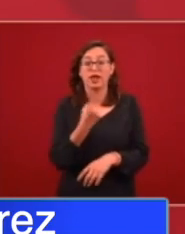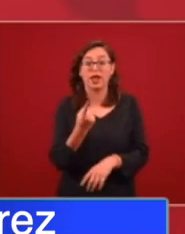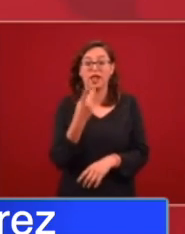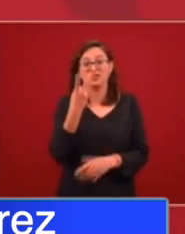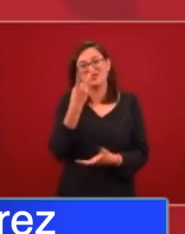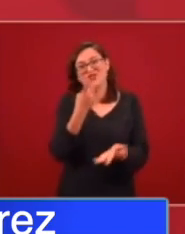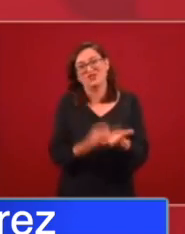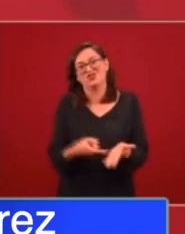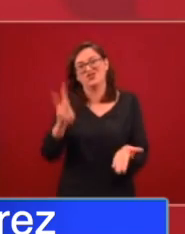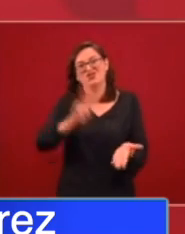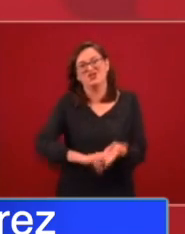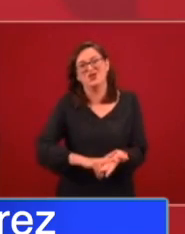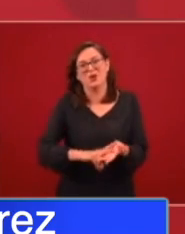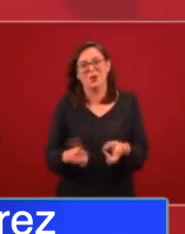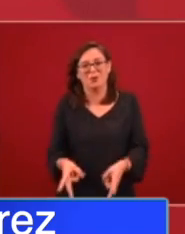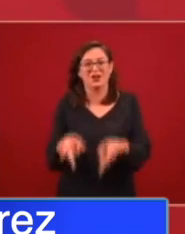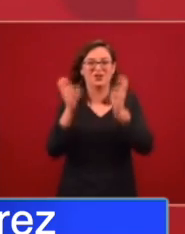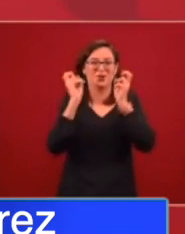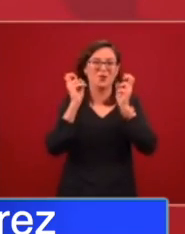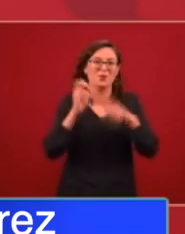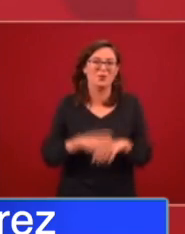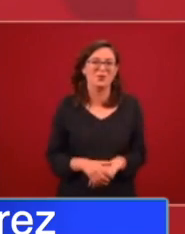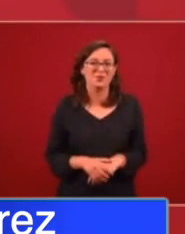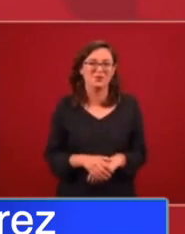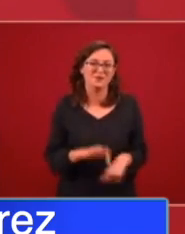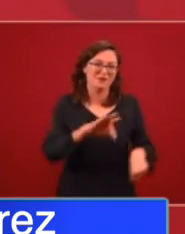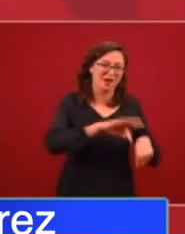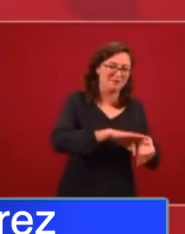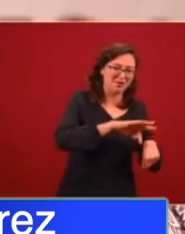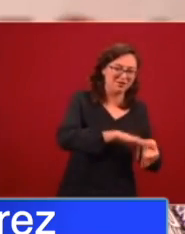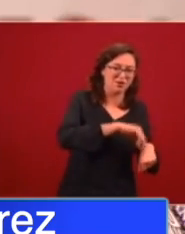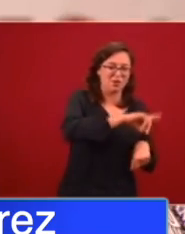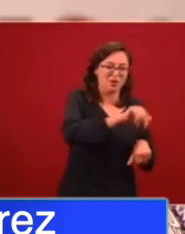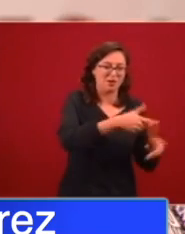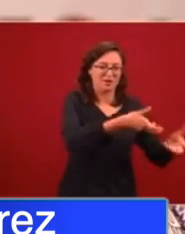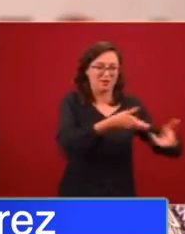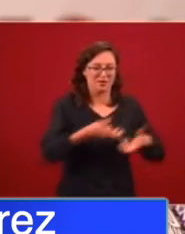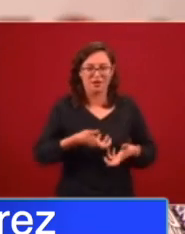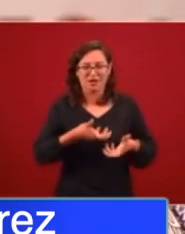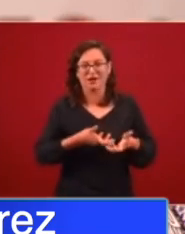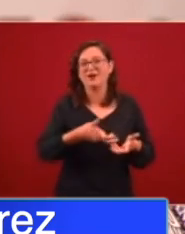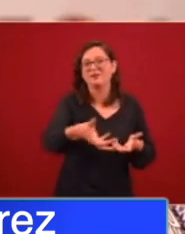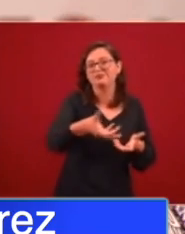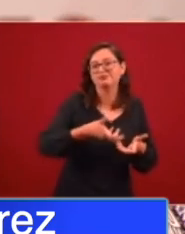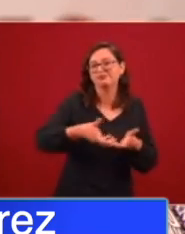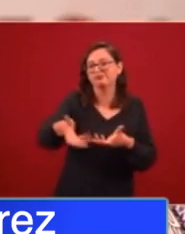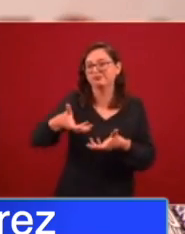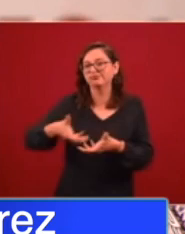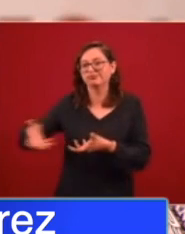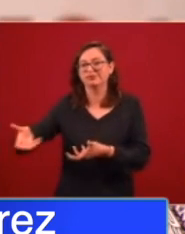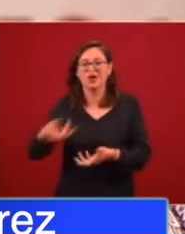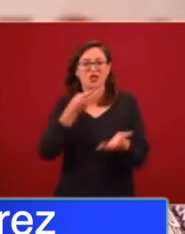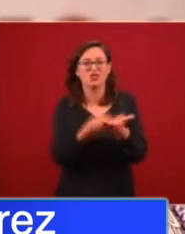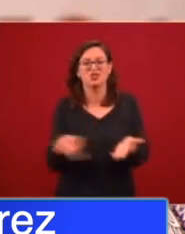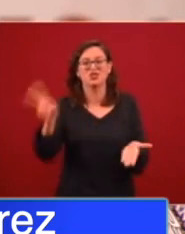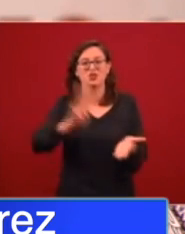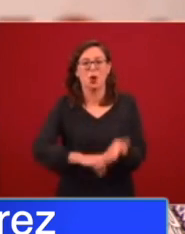Robaban en uno y en otro caso. Y no había